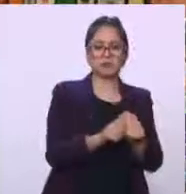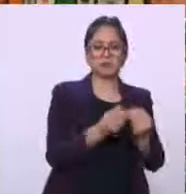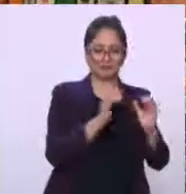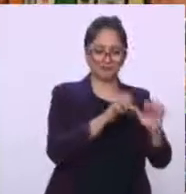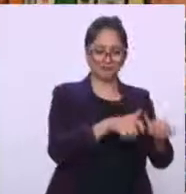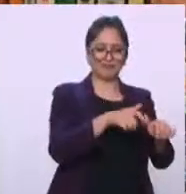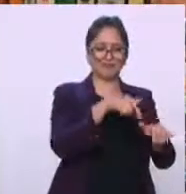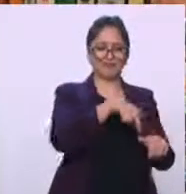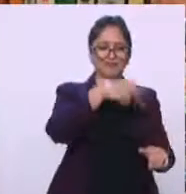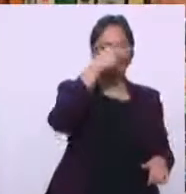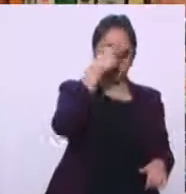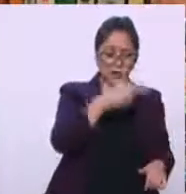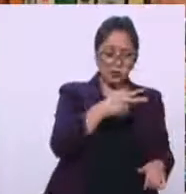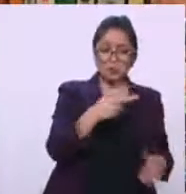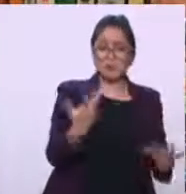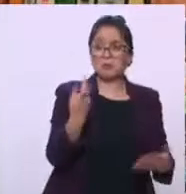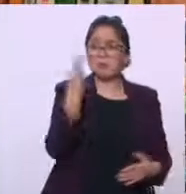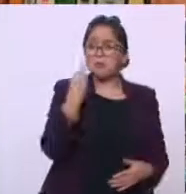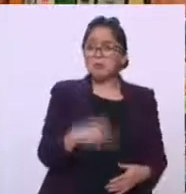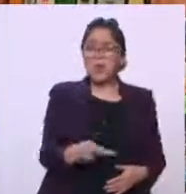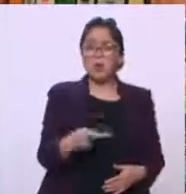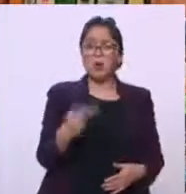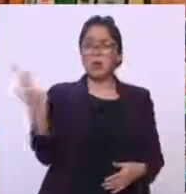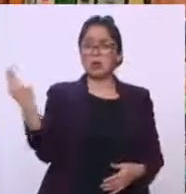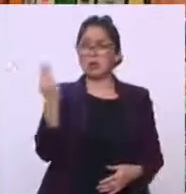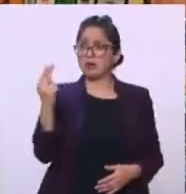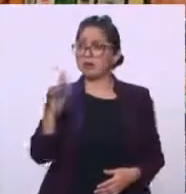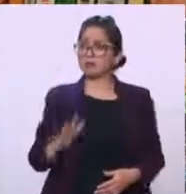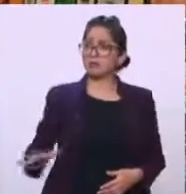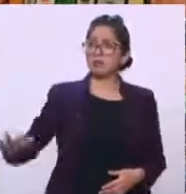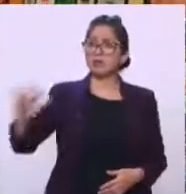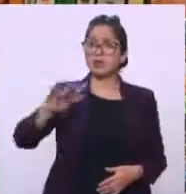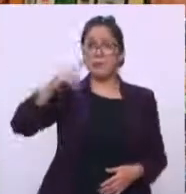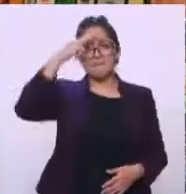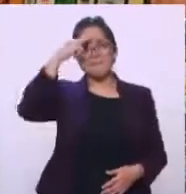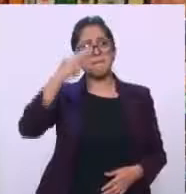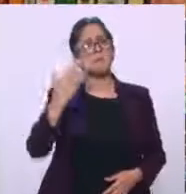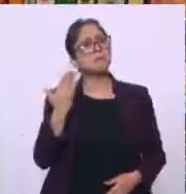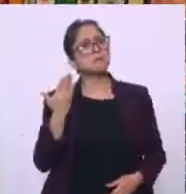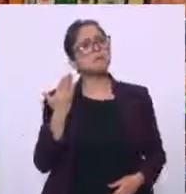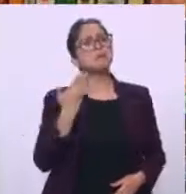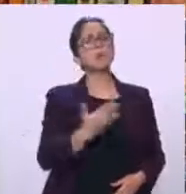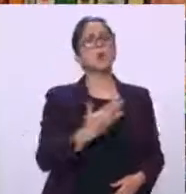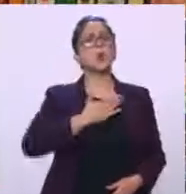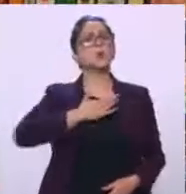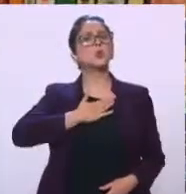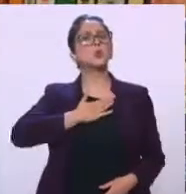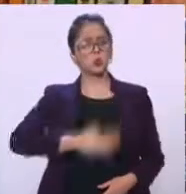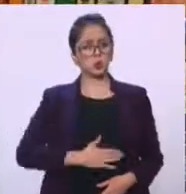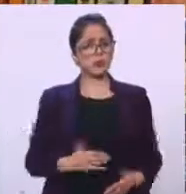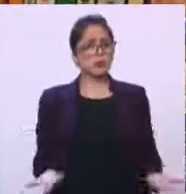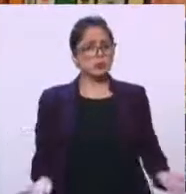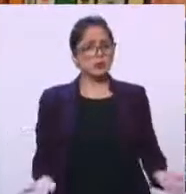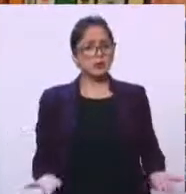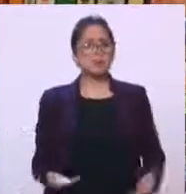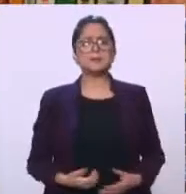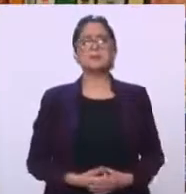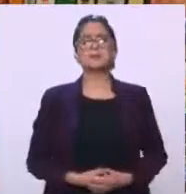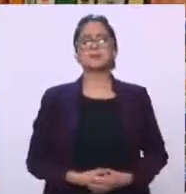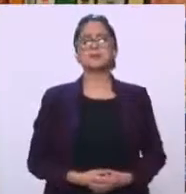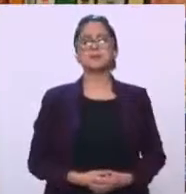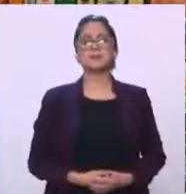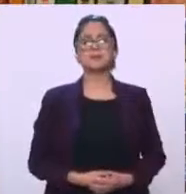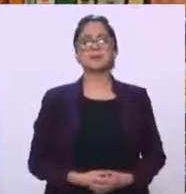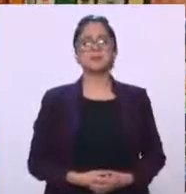justicia, y los mexicanos y las mexicanas están pidiendo y están reclamando justicia, porque cuando